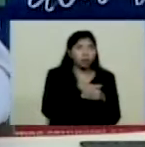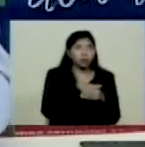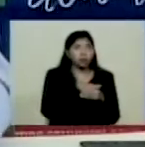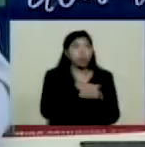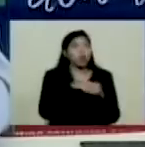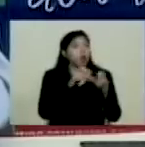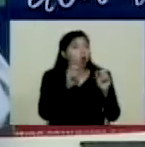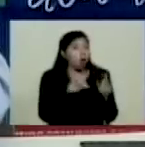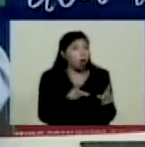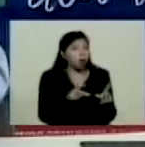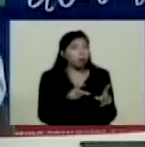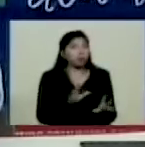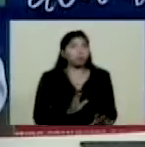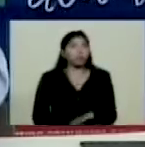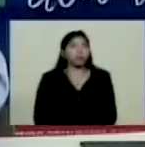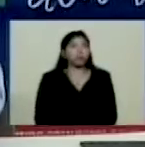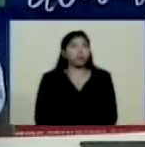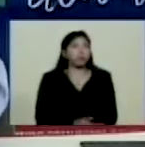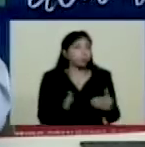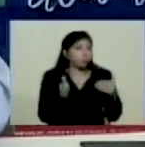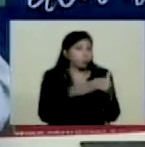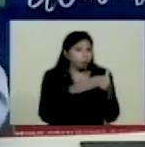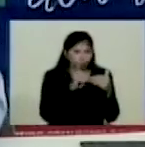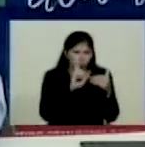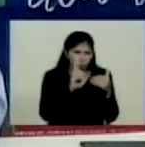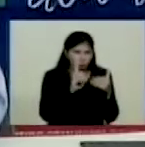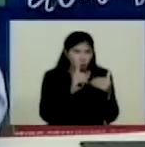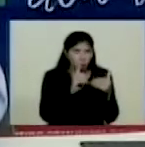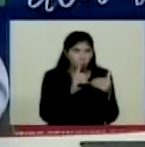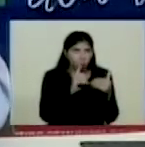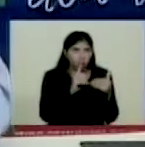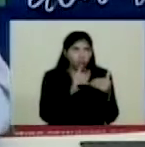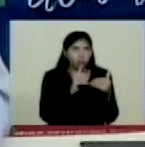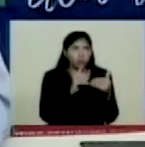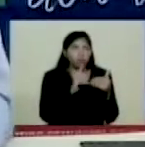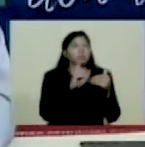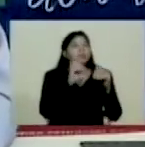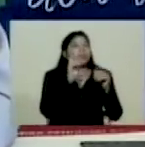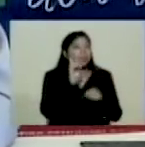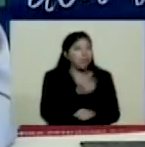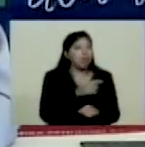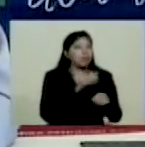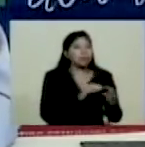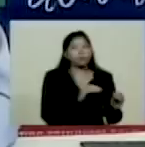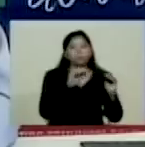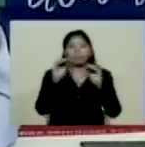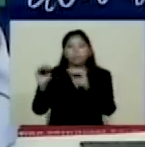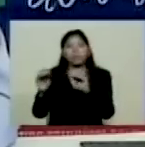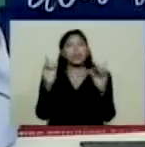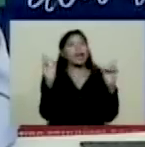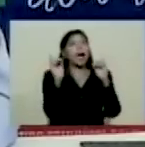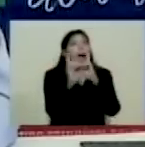bien, no se cerraría ese centro de votación y sería reubicado.